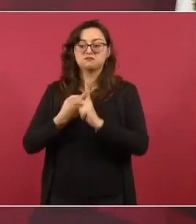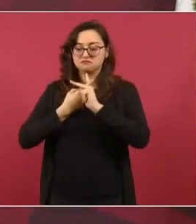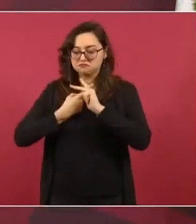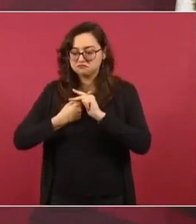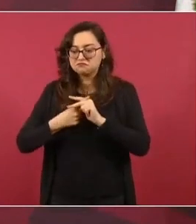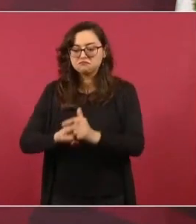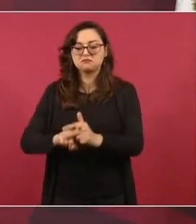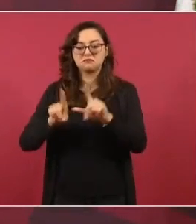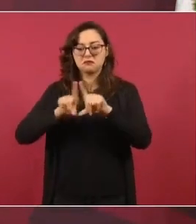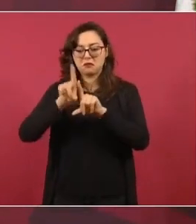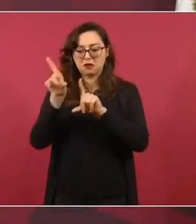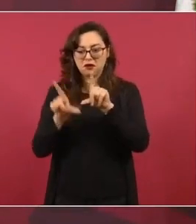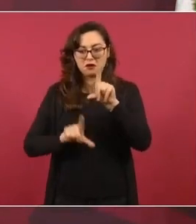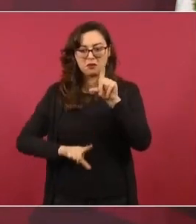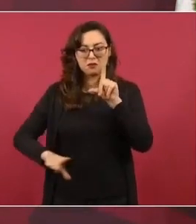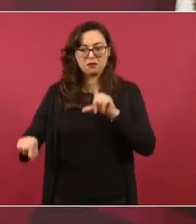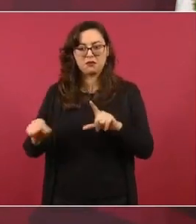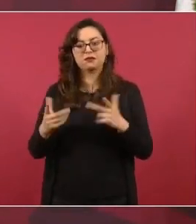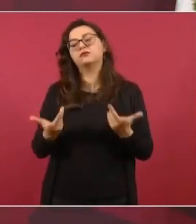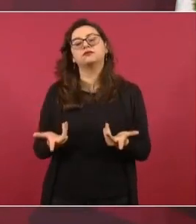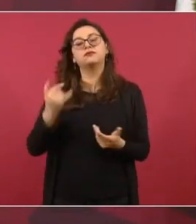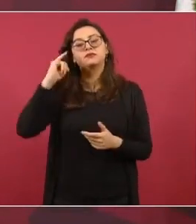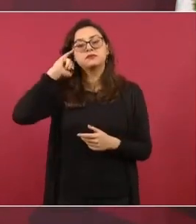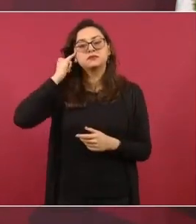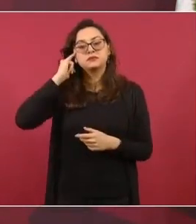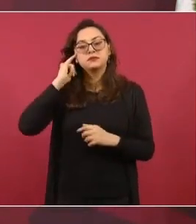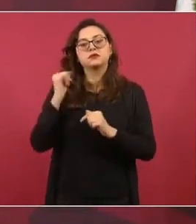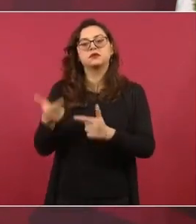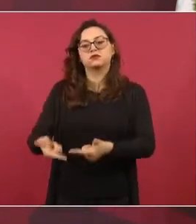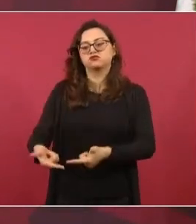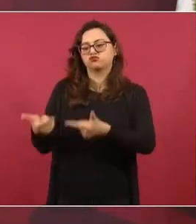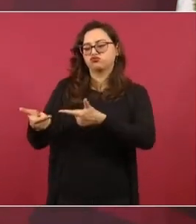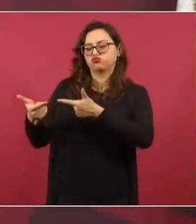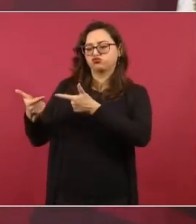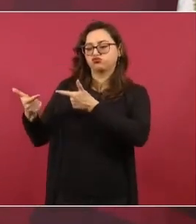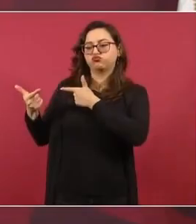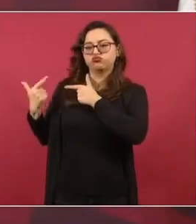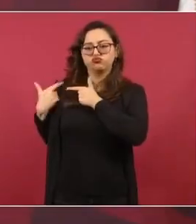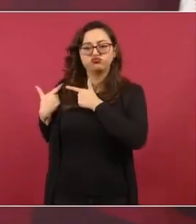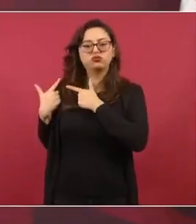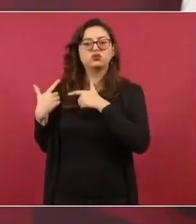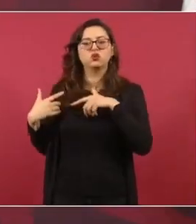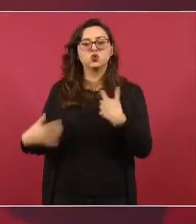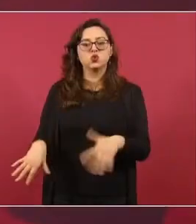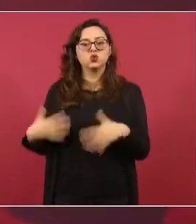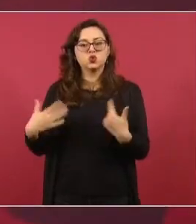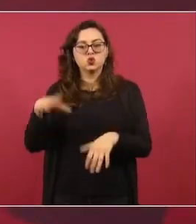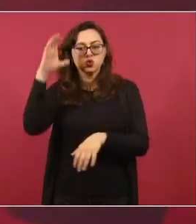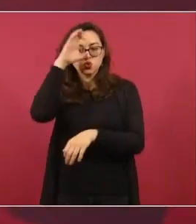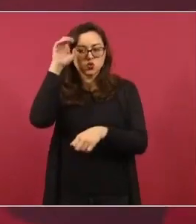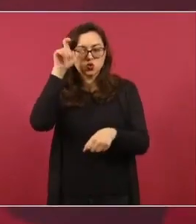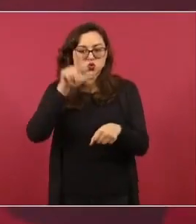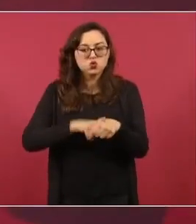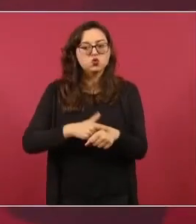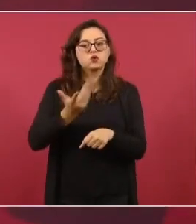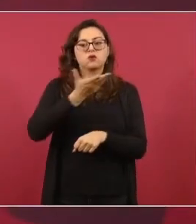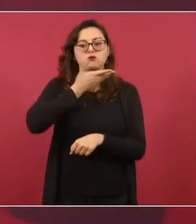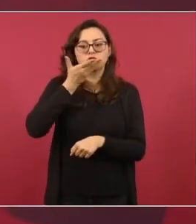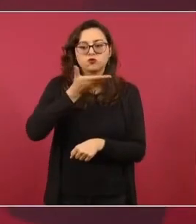una herencia de costumbres, de tradiciones, de hábitos